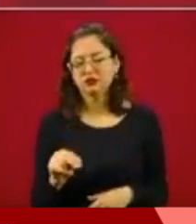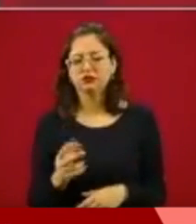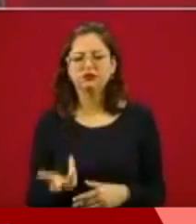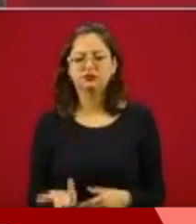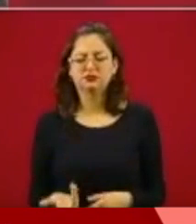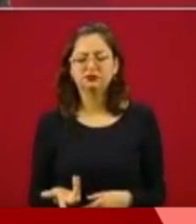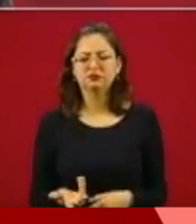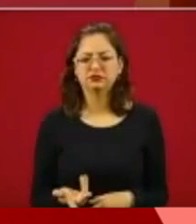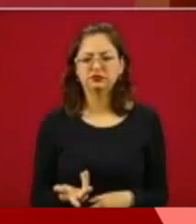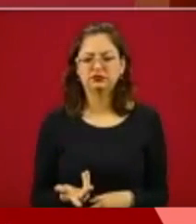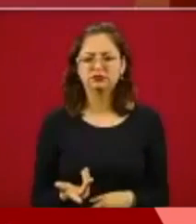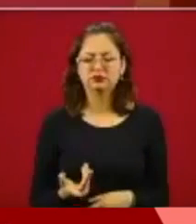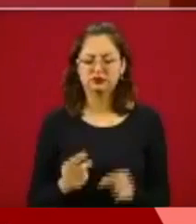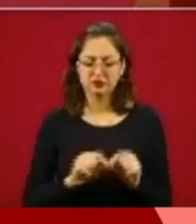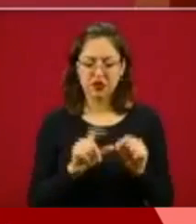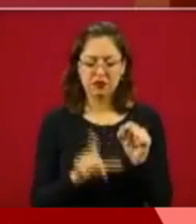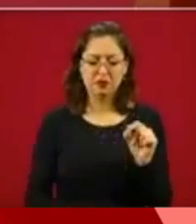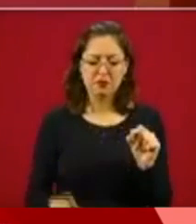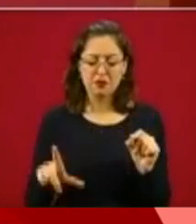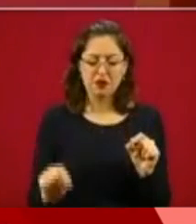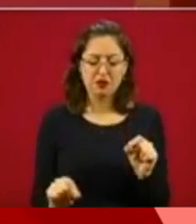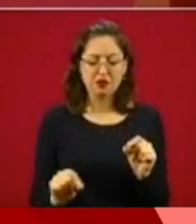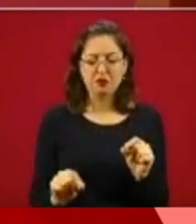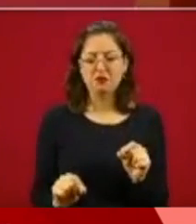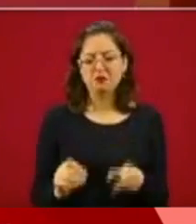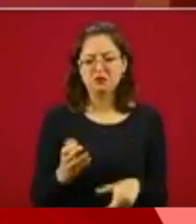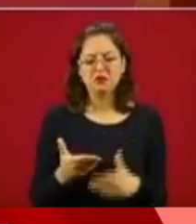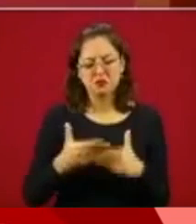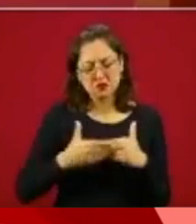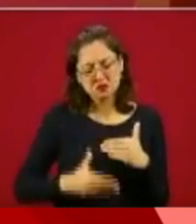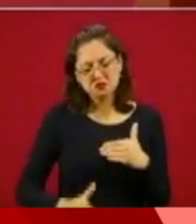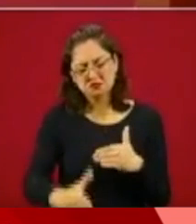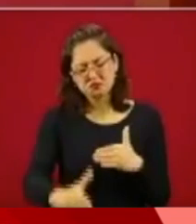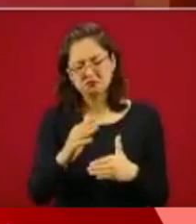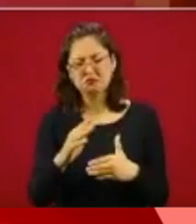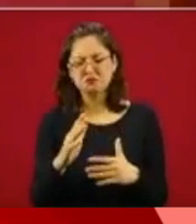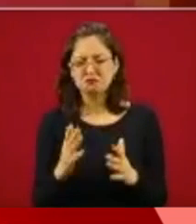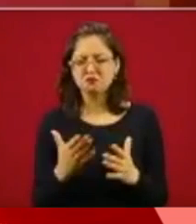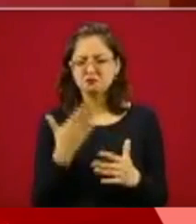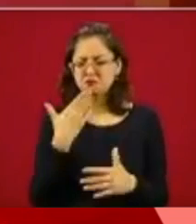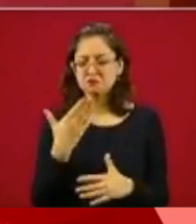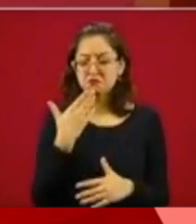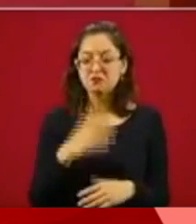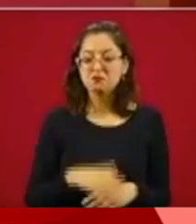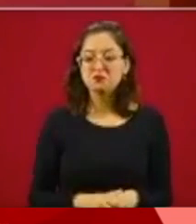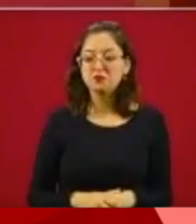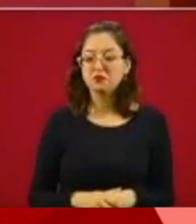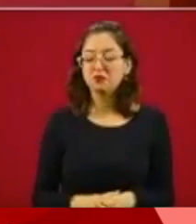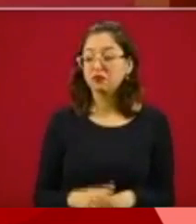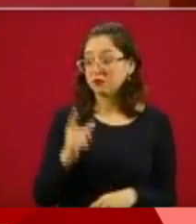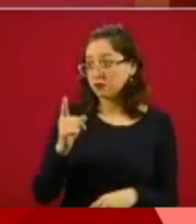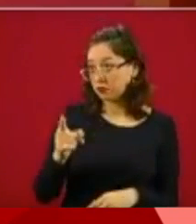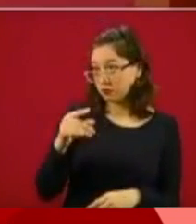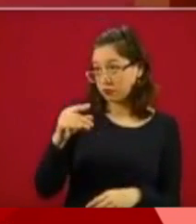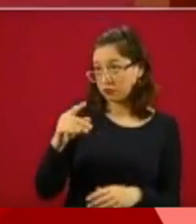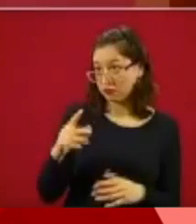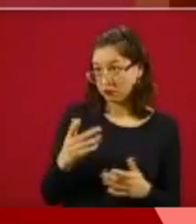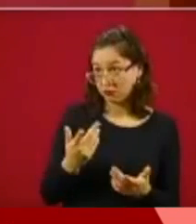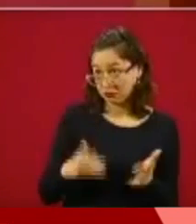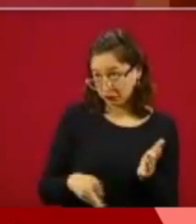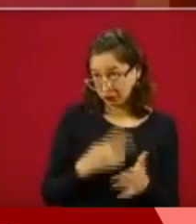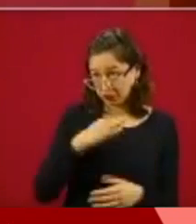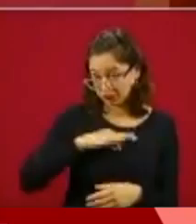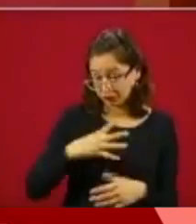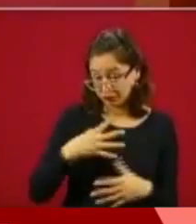Nosotros estamos en una situación muy favorable. ¿Y esperan un rebrote y el efecto económico?